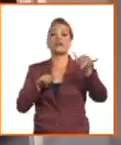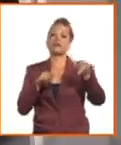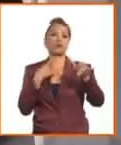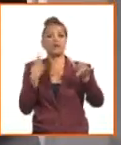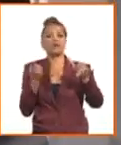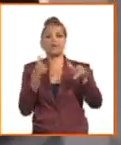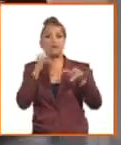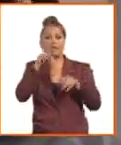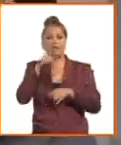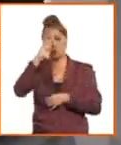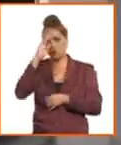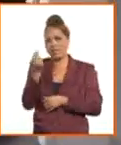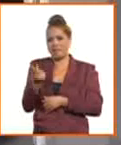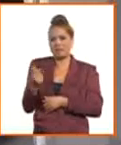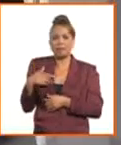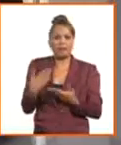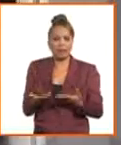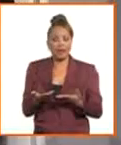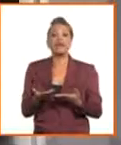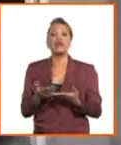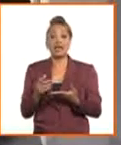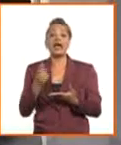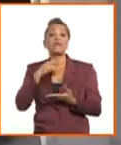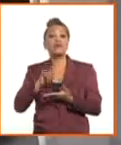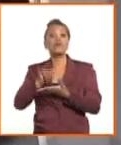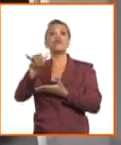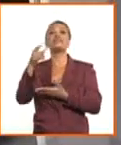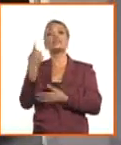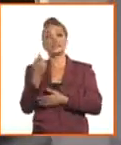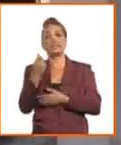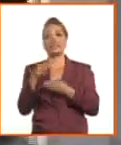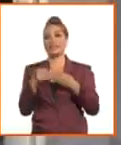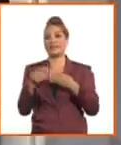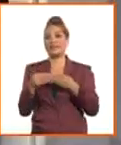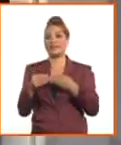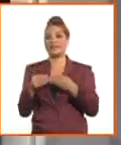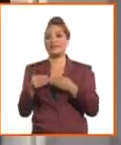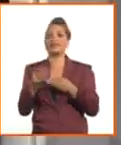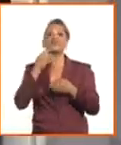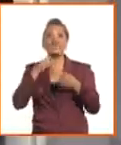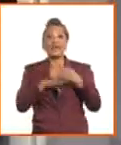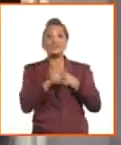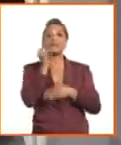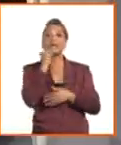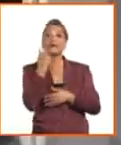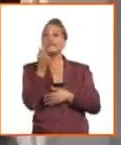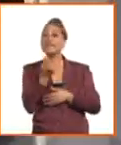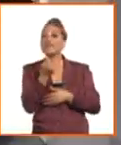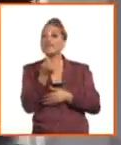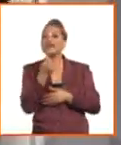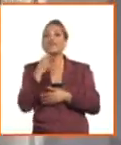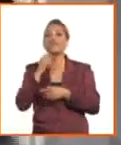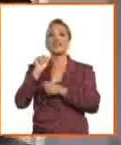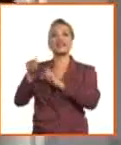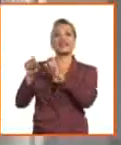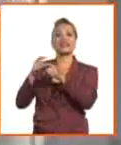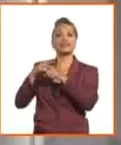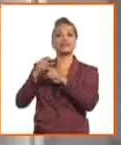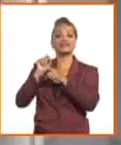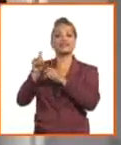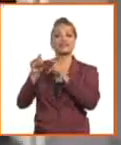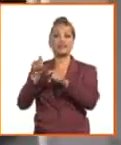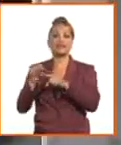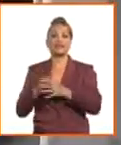interno. Entonces, entraría al sistema financiero más divisas que la que sale porque habría más incentivo para canjear, para